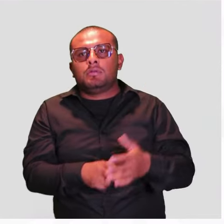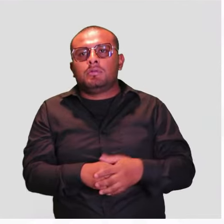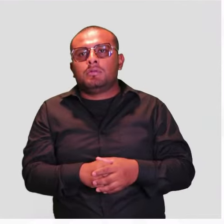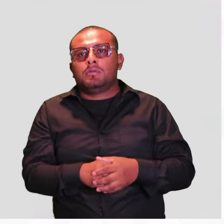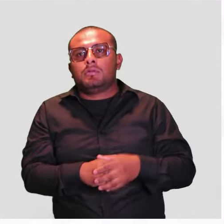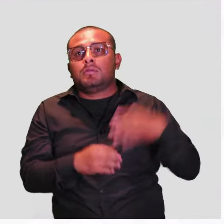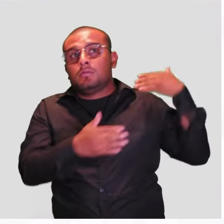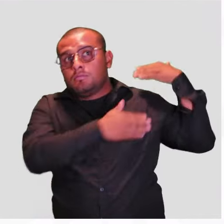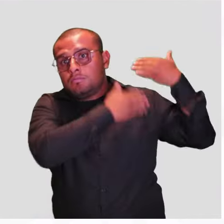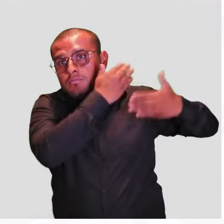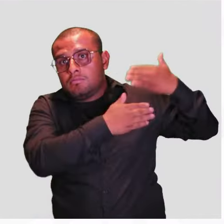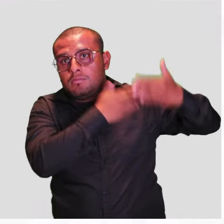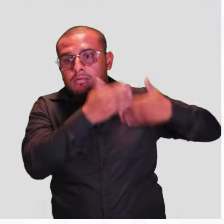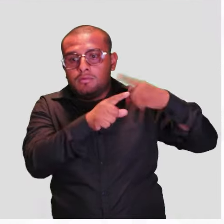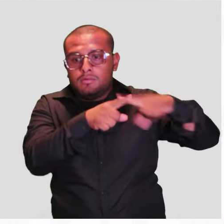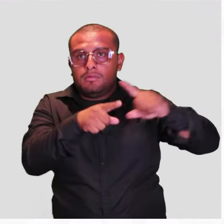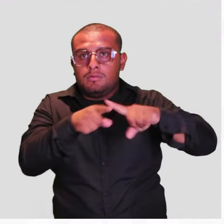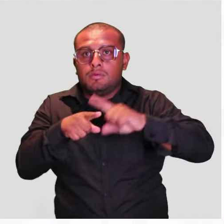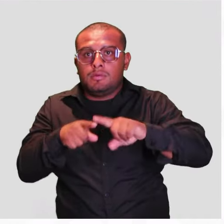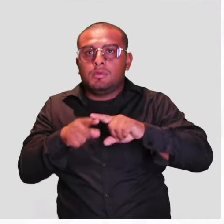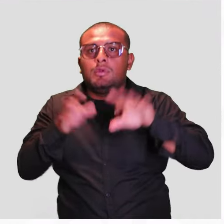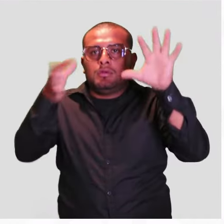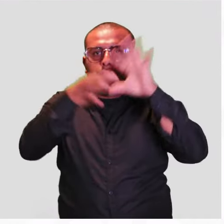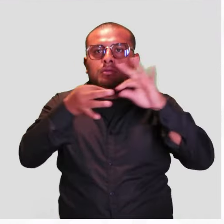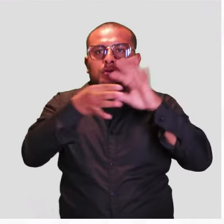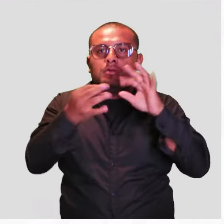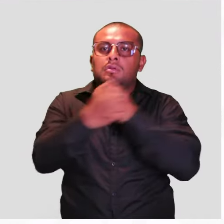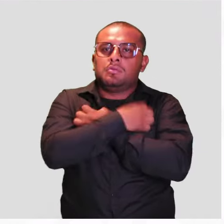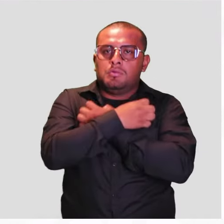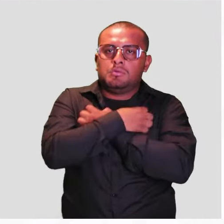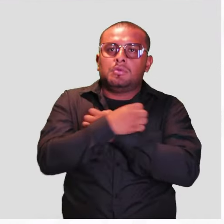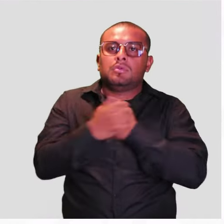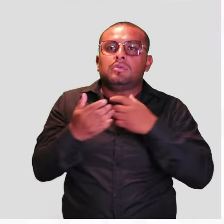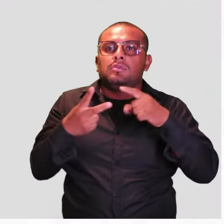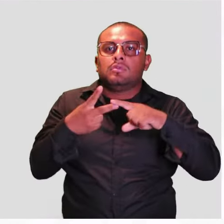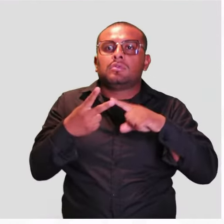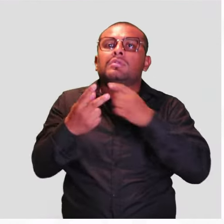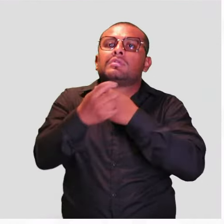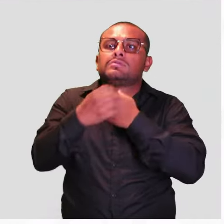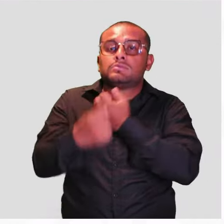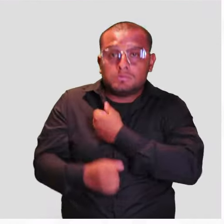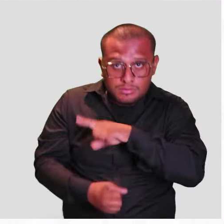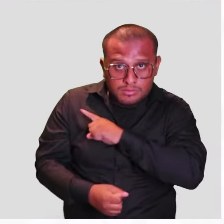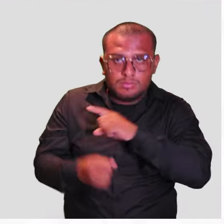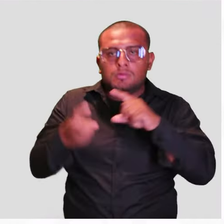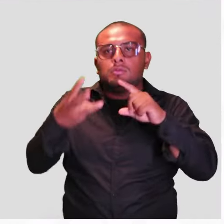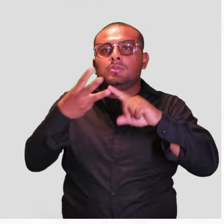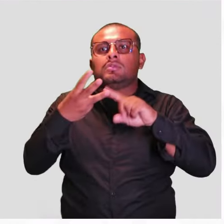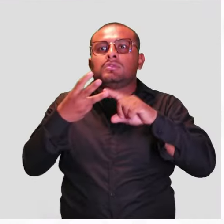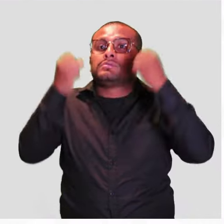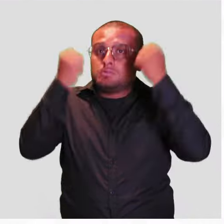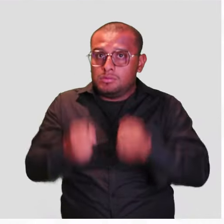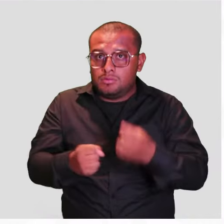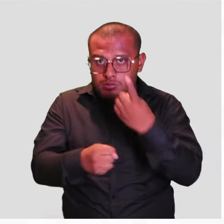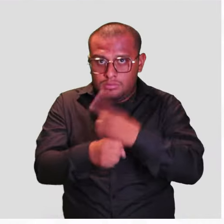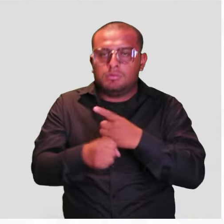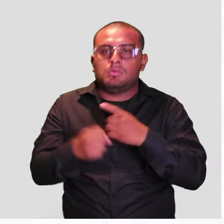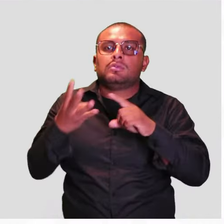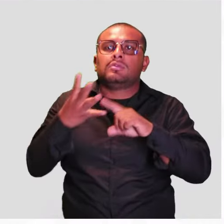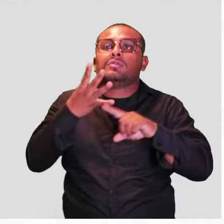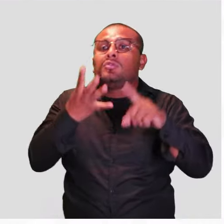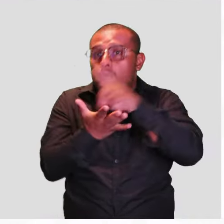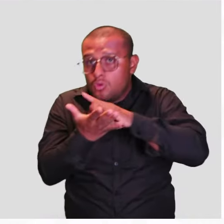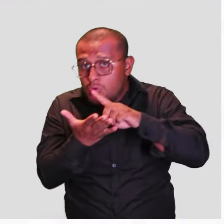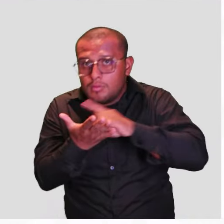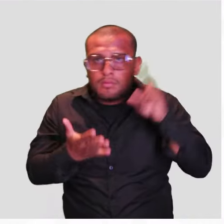este diálogo. Se ha hablado de temas de educación, el tema de salud, el tema de seguridad, el tema de adicciones, temas relacionados con la crisis